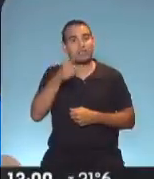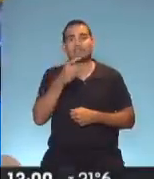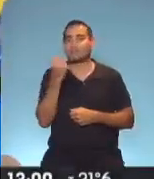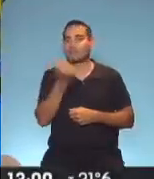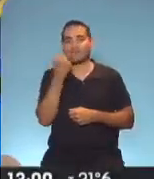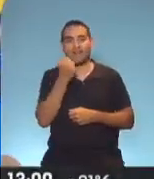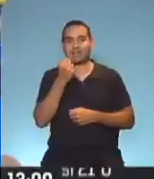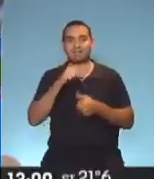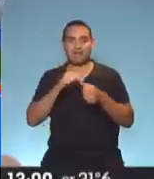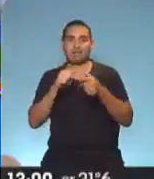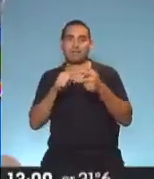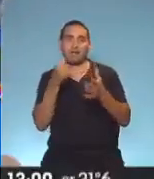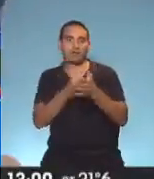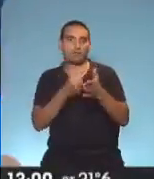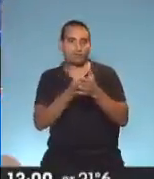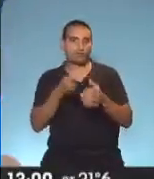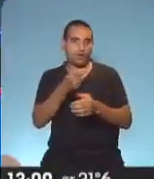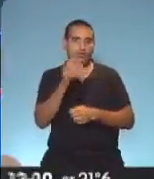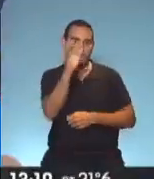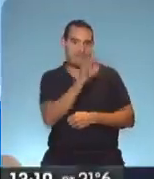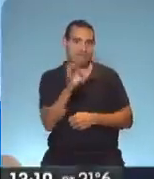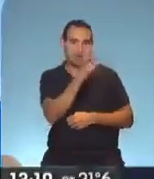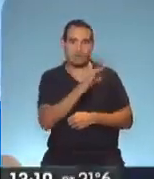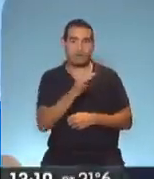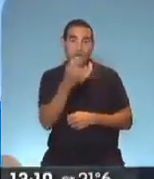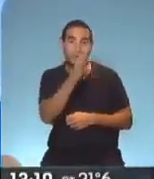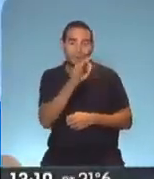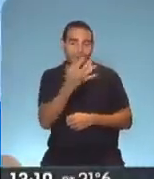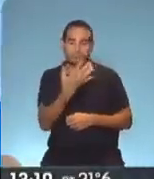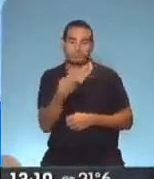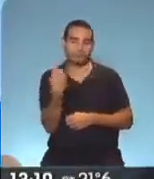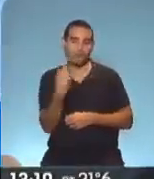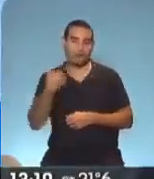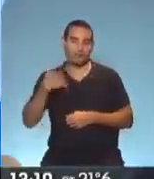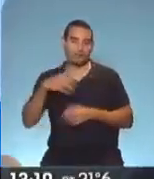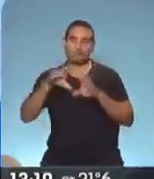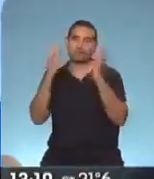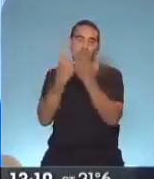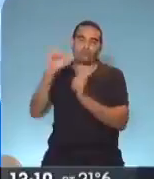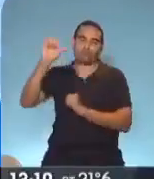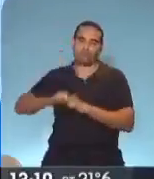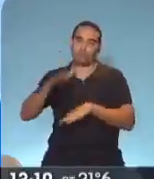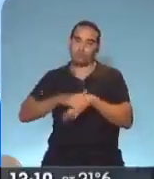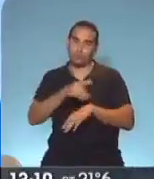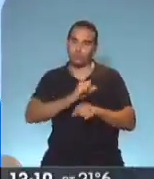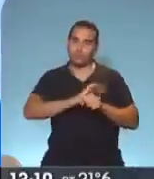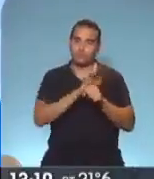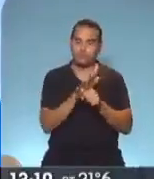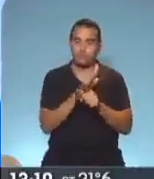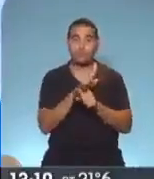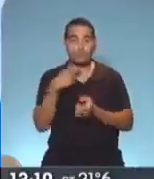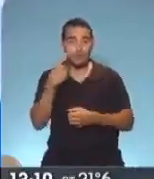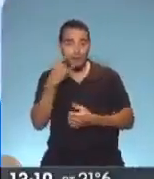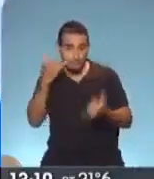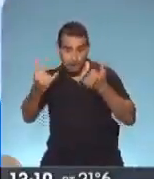que tenemos para combatir este virus que nos ha afectado a los argentinos y al mundo de una manera tan fuerte. Con estas cámaras